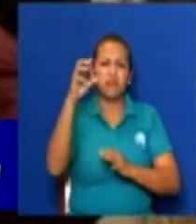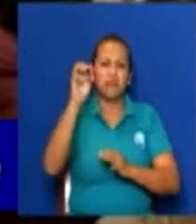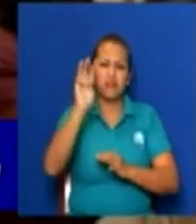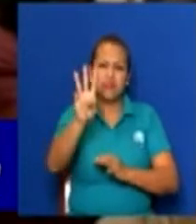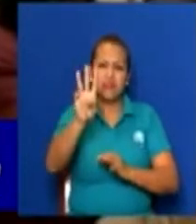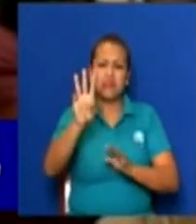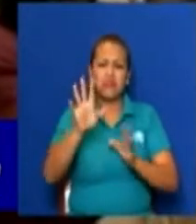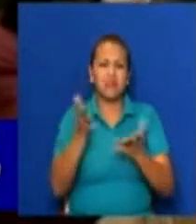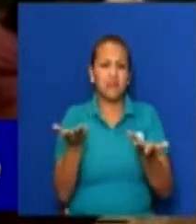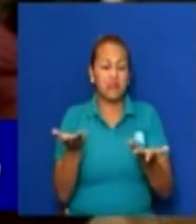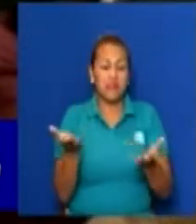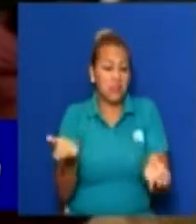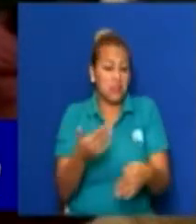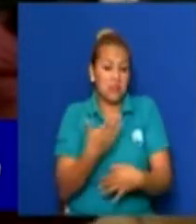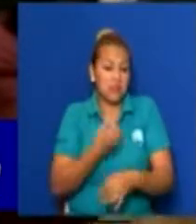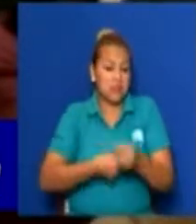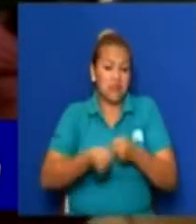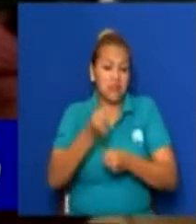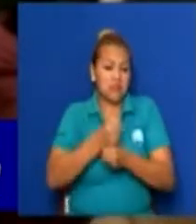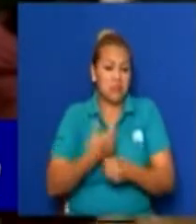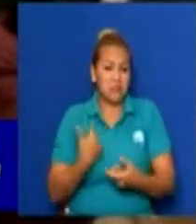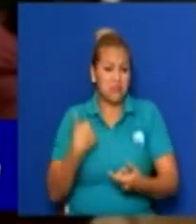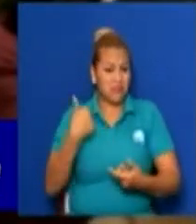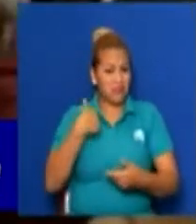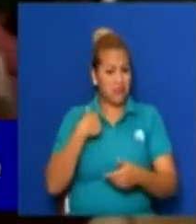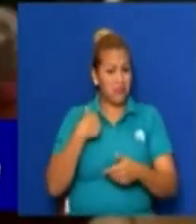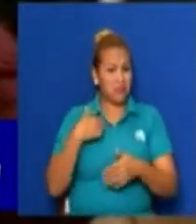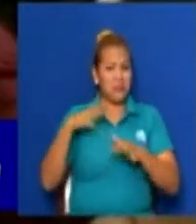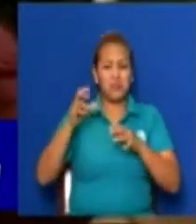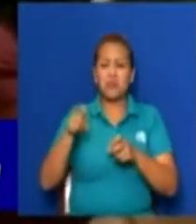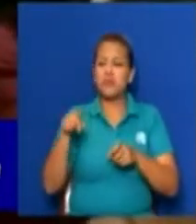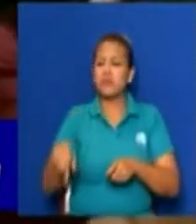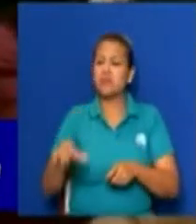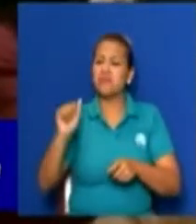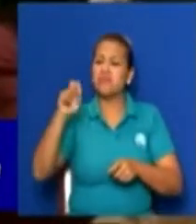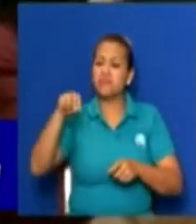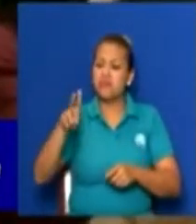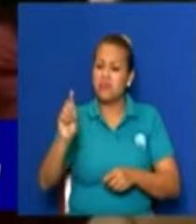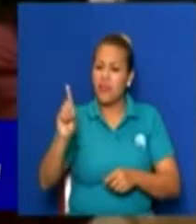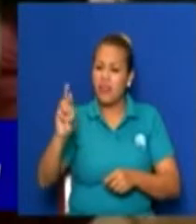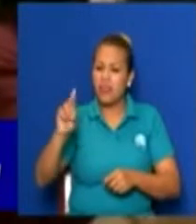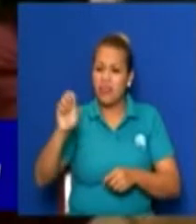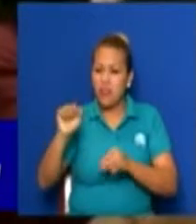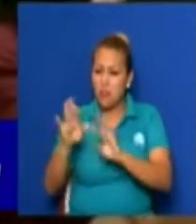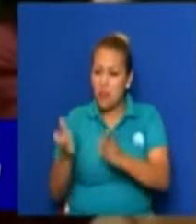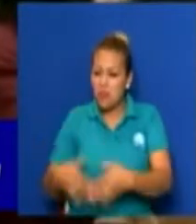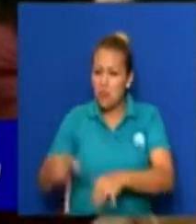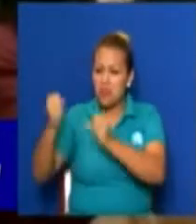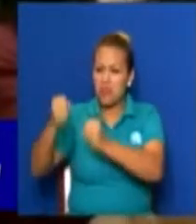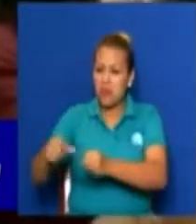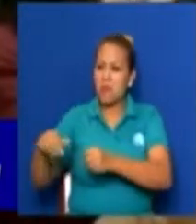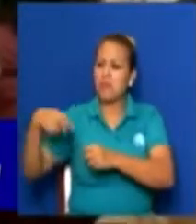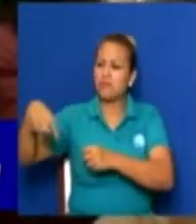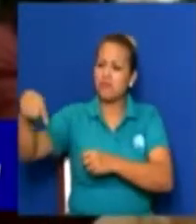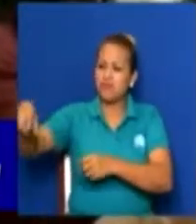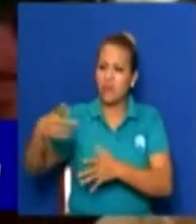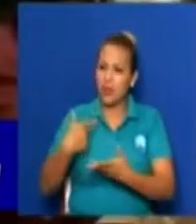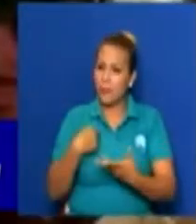1993, y que ahí está Andrea, Pedro, todos los que están aquí, no nos podíamos arrimar a la zona franca, nos echaban la